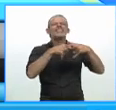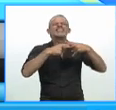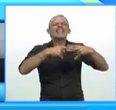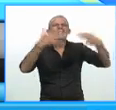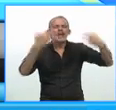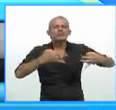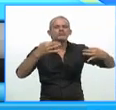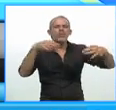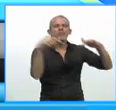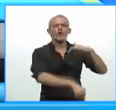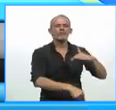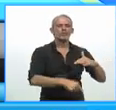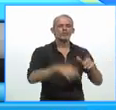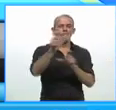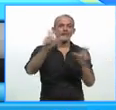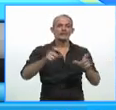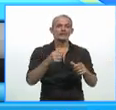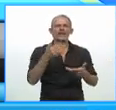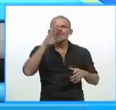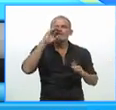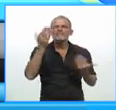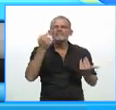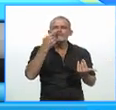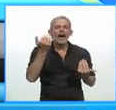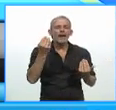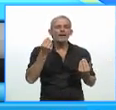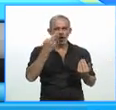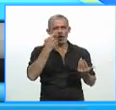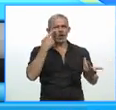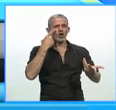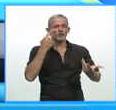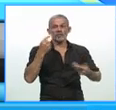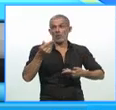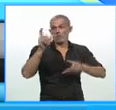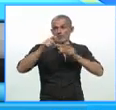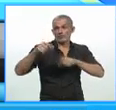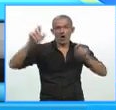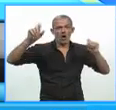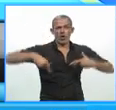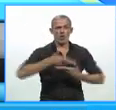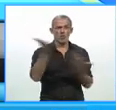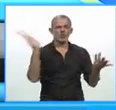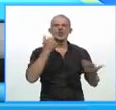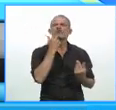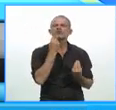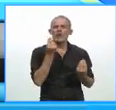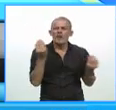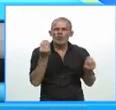¿no? Porque el que está del otro lado, quizás, el que es ávido, el Iotin, conoce. Pero quizás el público más común no está